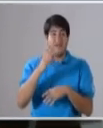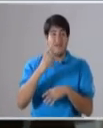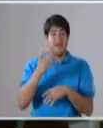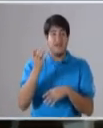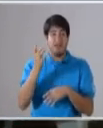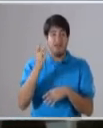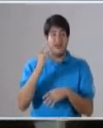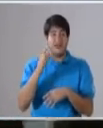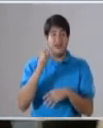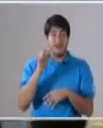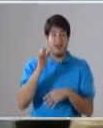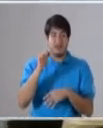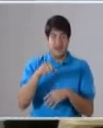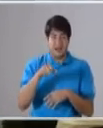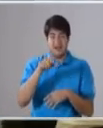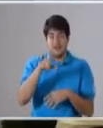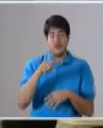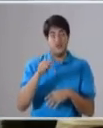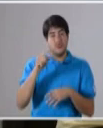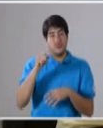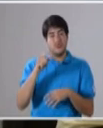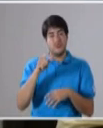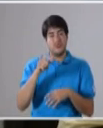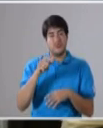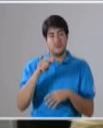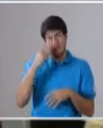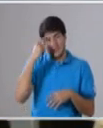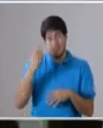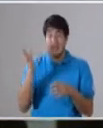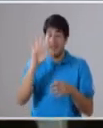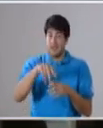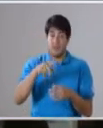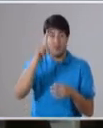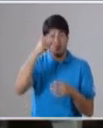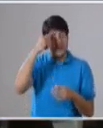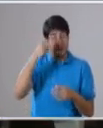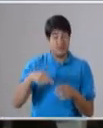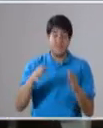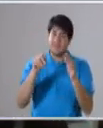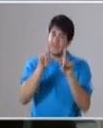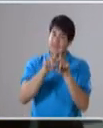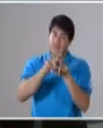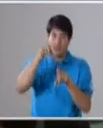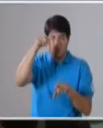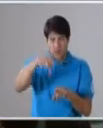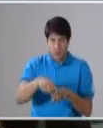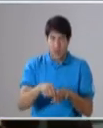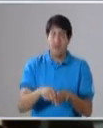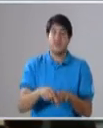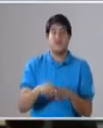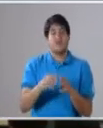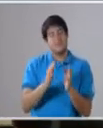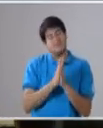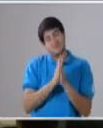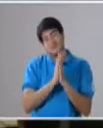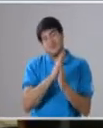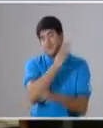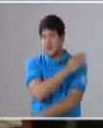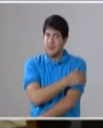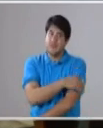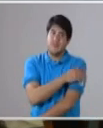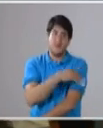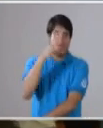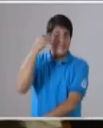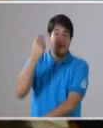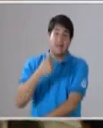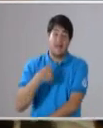día como este, temprano, orando acá, también téngame un poco de misericordia. Todavía estoy en una